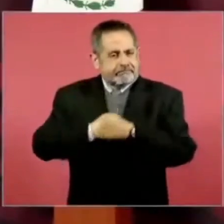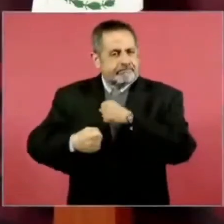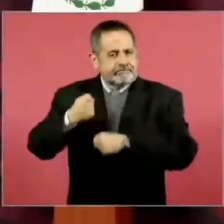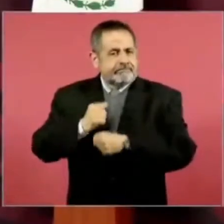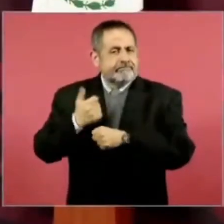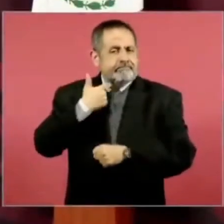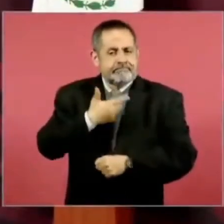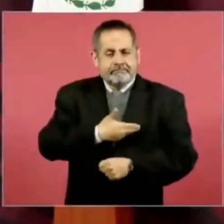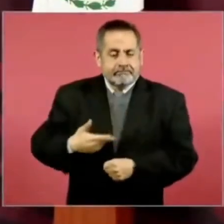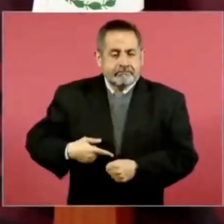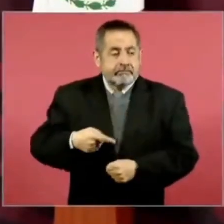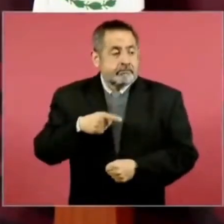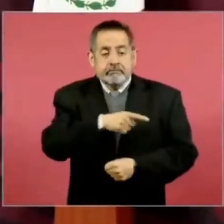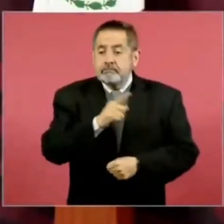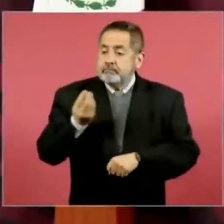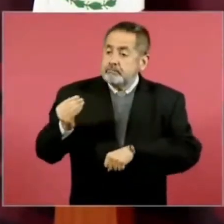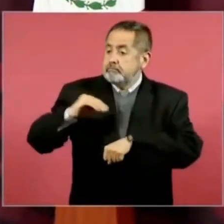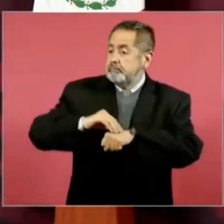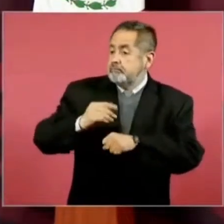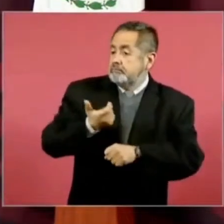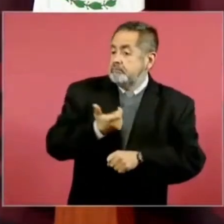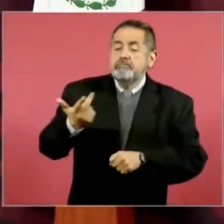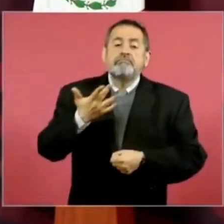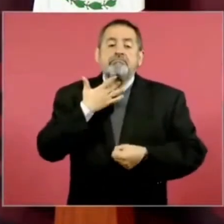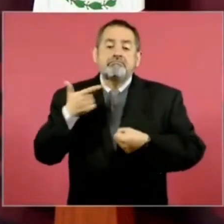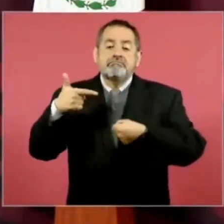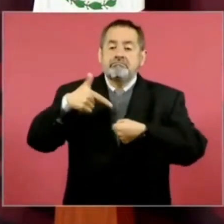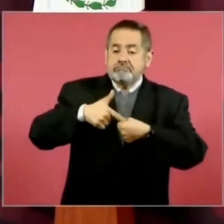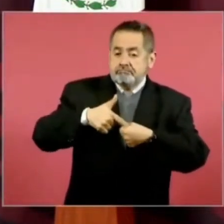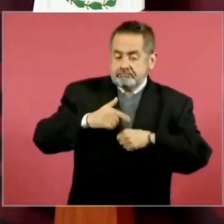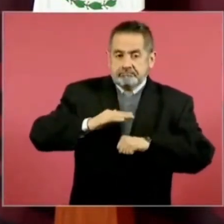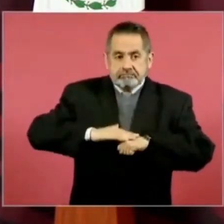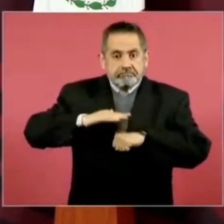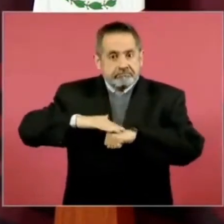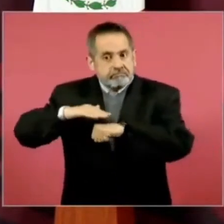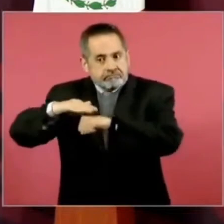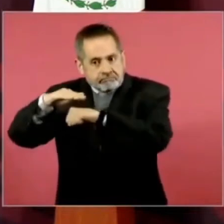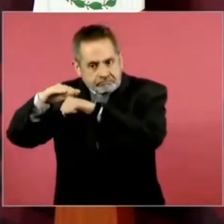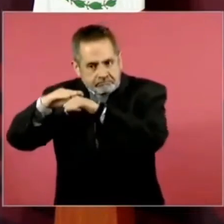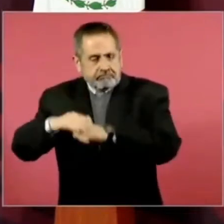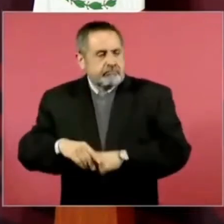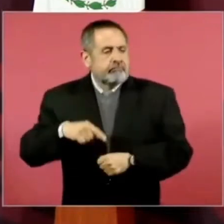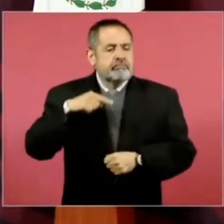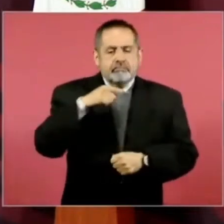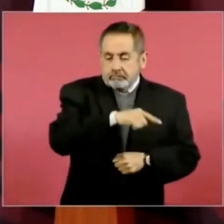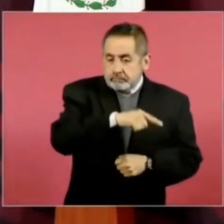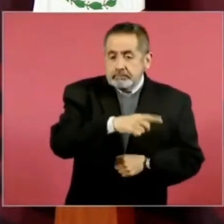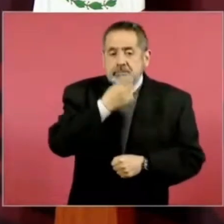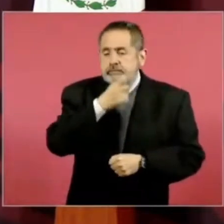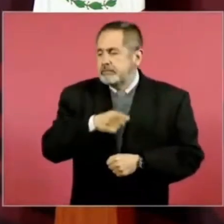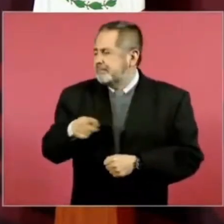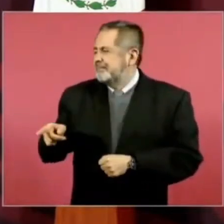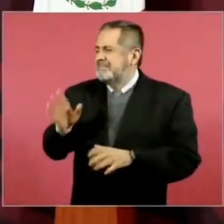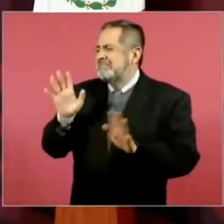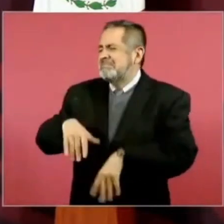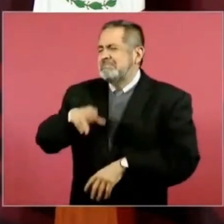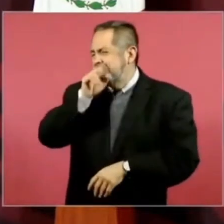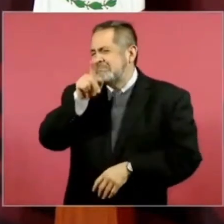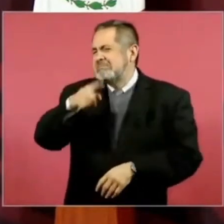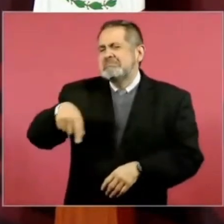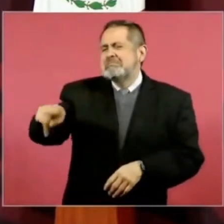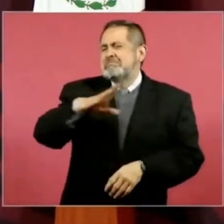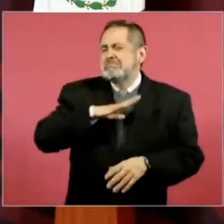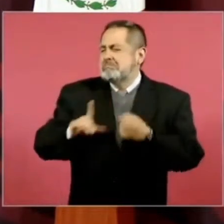Aumentaban el precio de las gasolinas y él llegó a declarar de que eso no afectaba porque la mayoría de la gente no